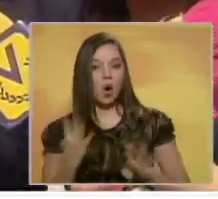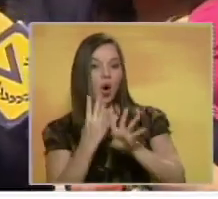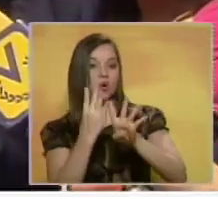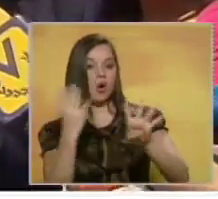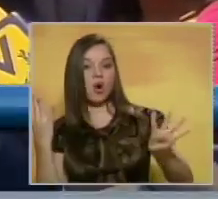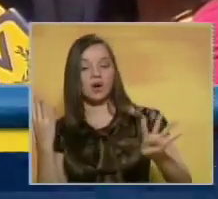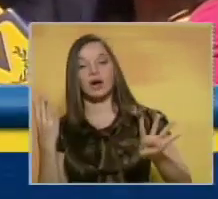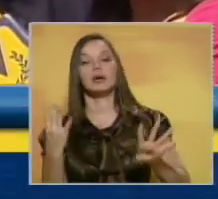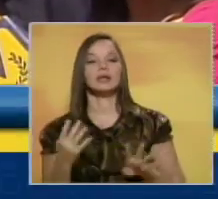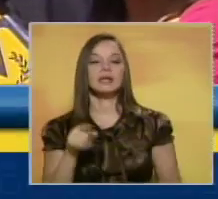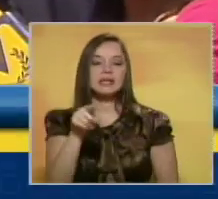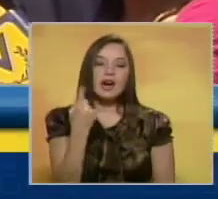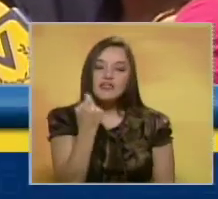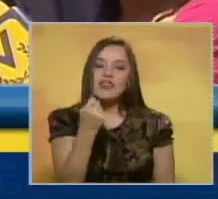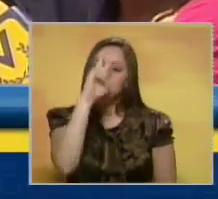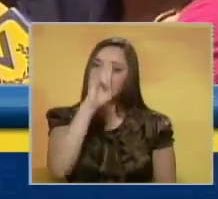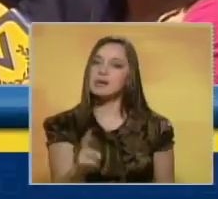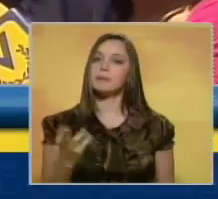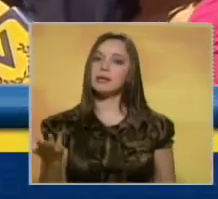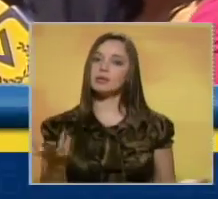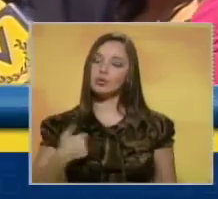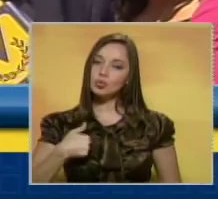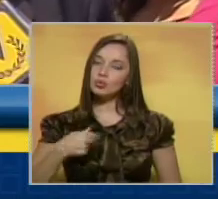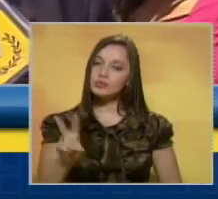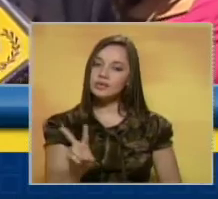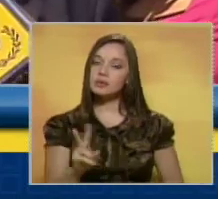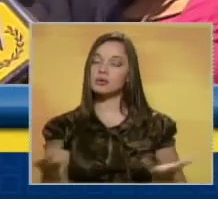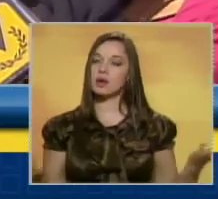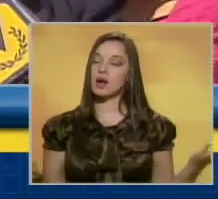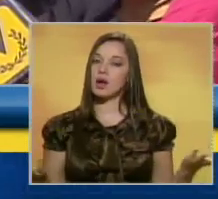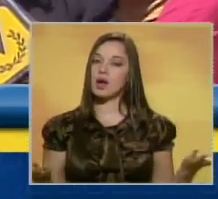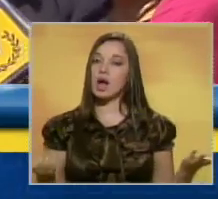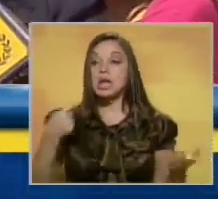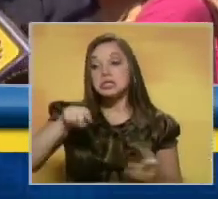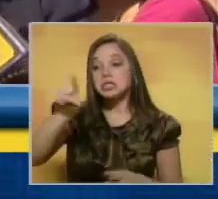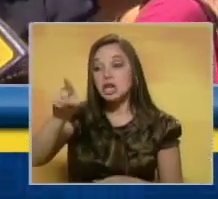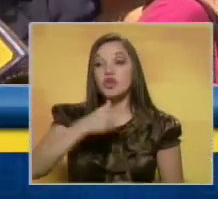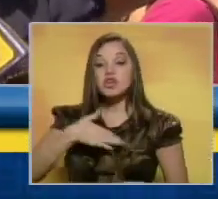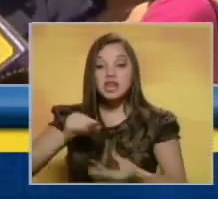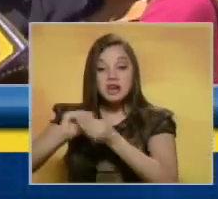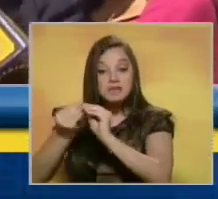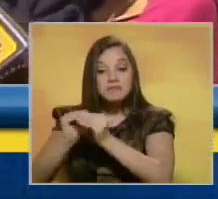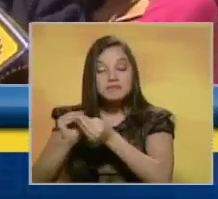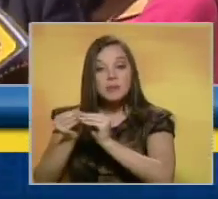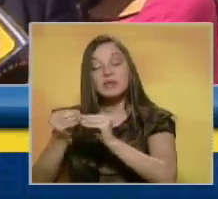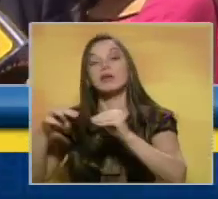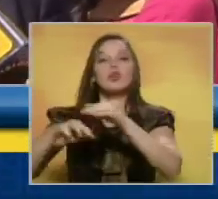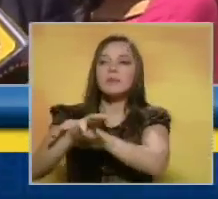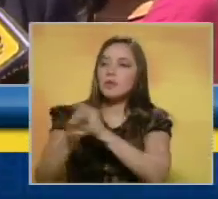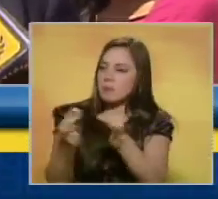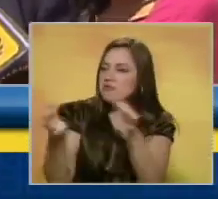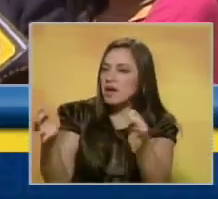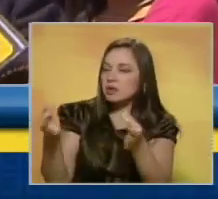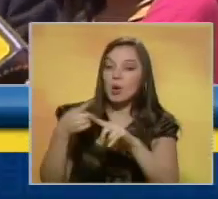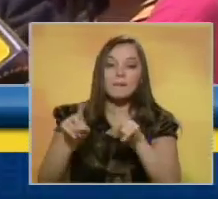O sea, es una falta de respeto para uno, el venezolano. Si van a prever hacer sus mantenimientos del metro, perfecto, lo deben de hacer, pero en unas fechas